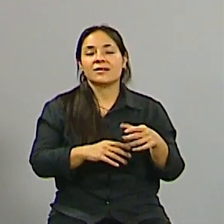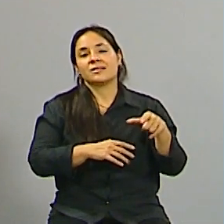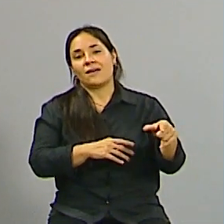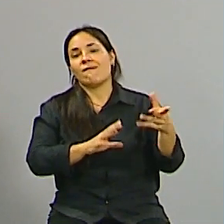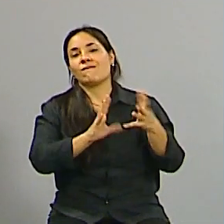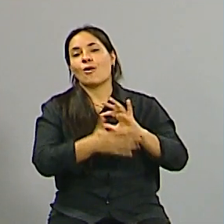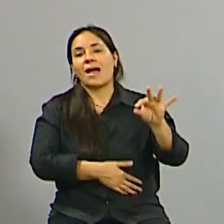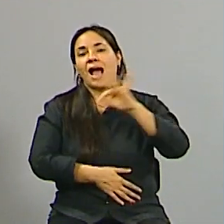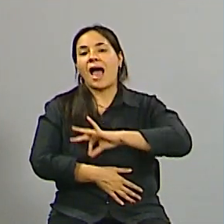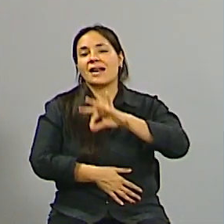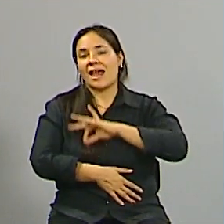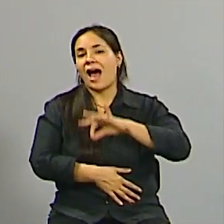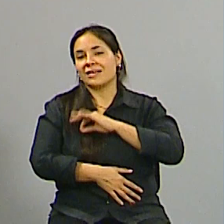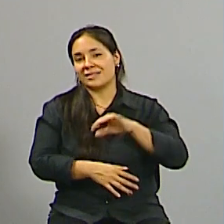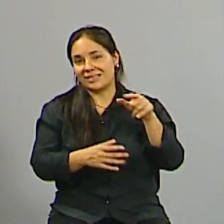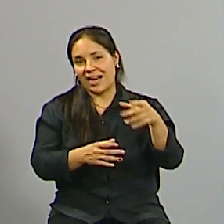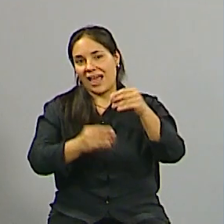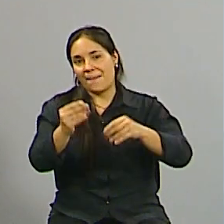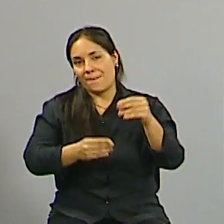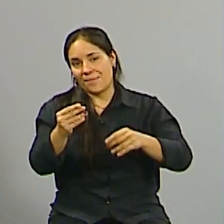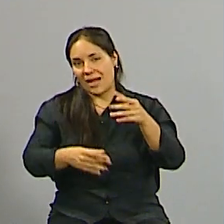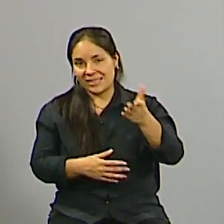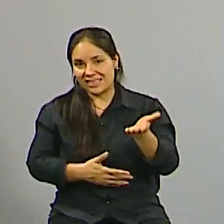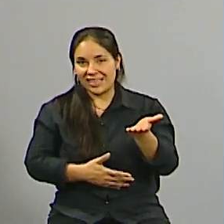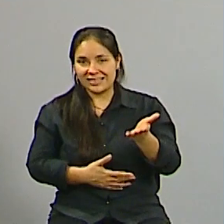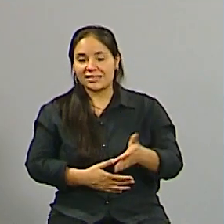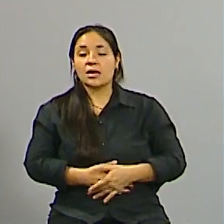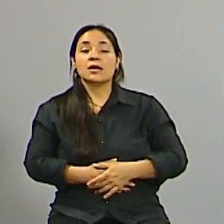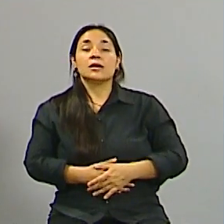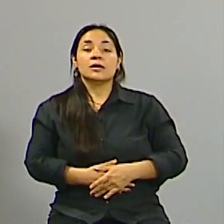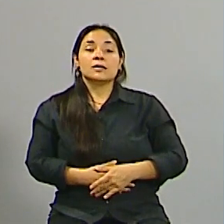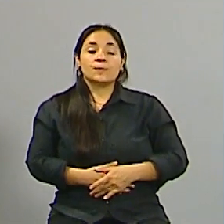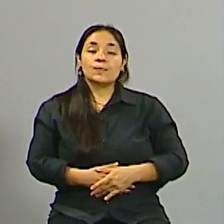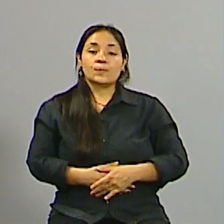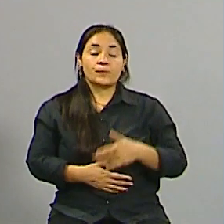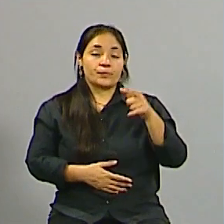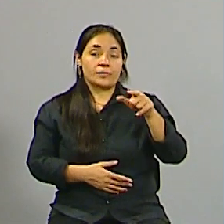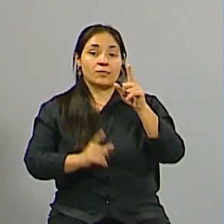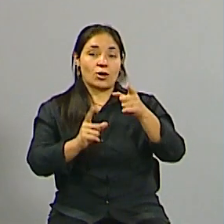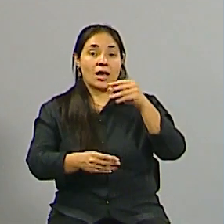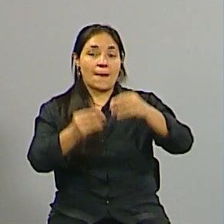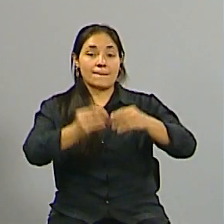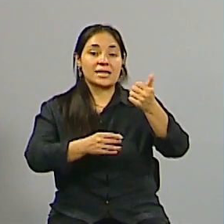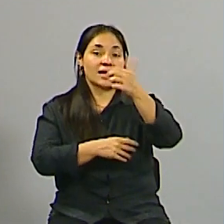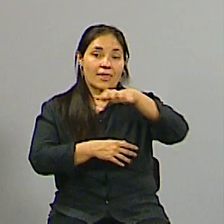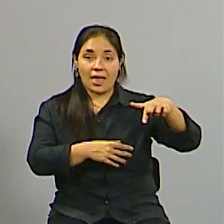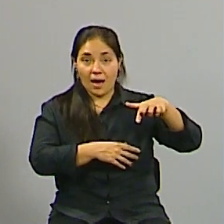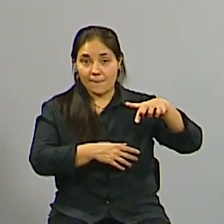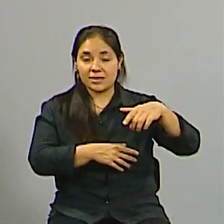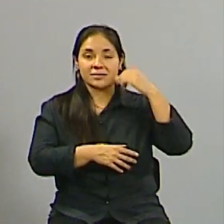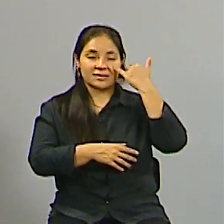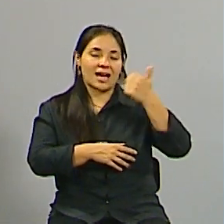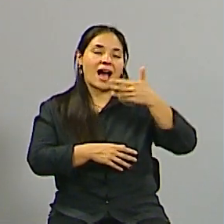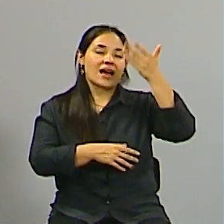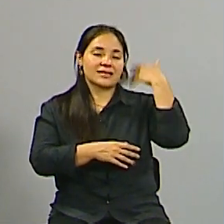obtienen ganancias ese tipo de empresas. Entonces, en las empresas de app, y esto ha sido